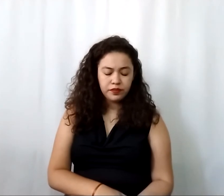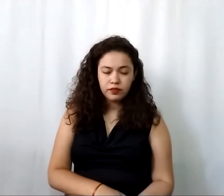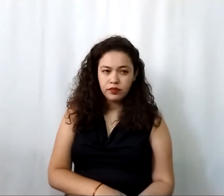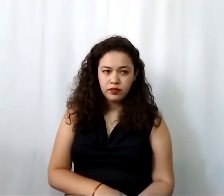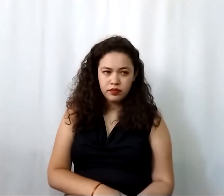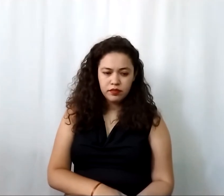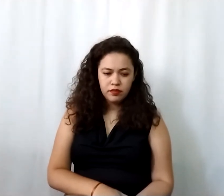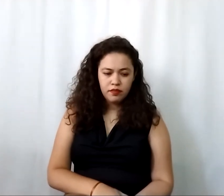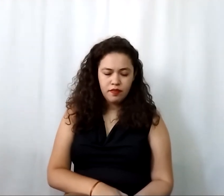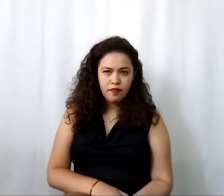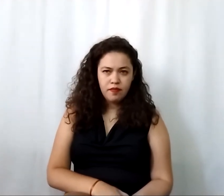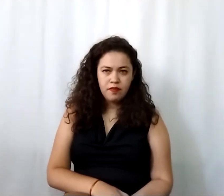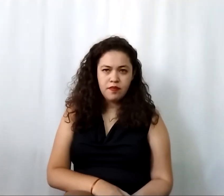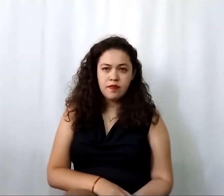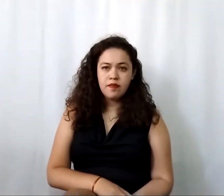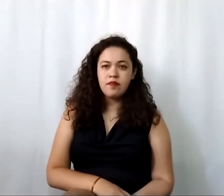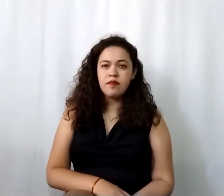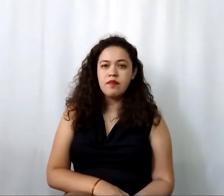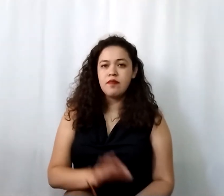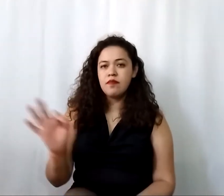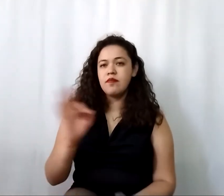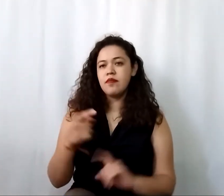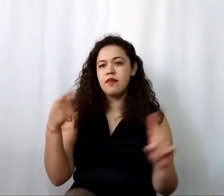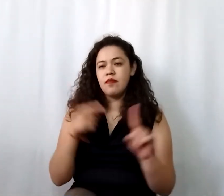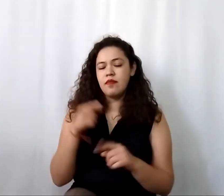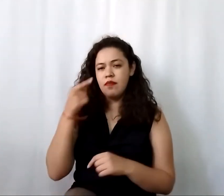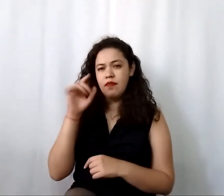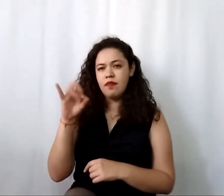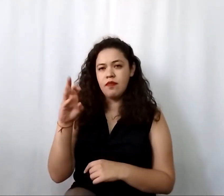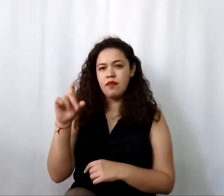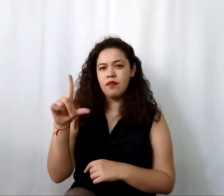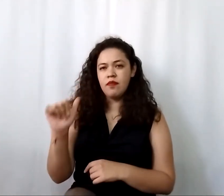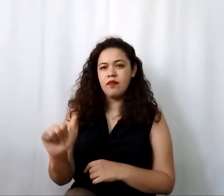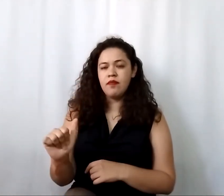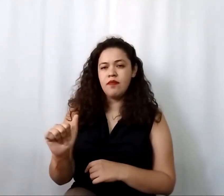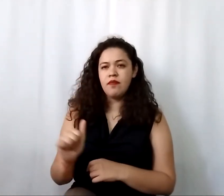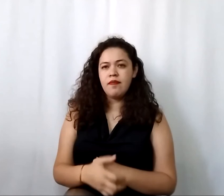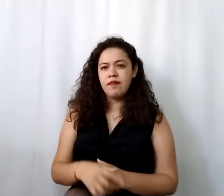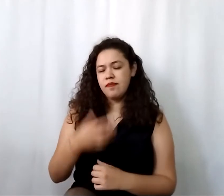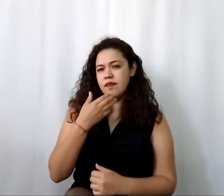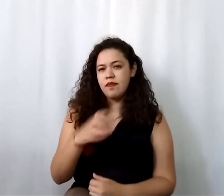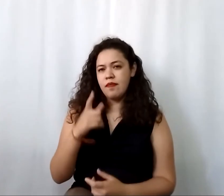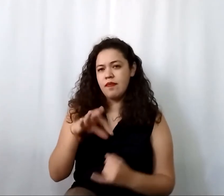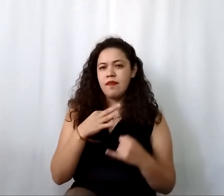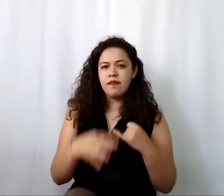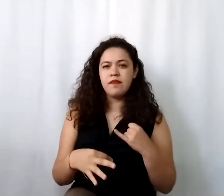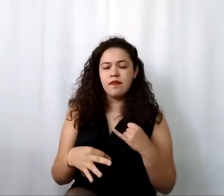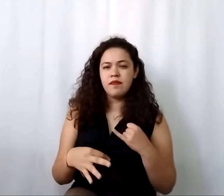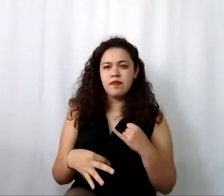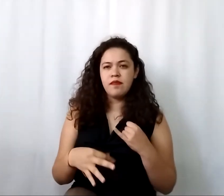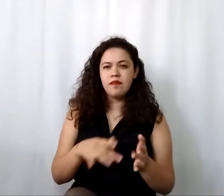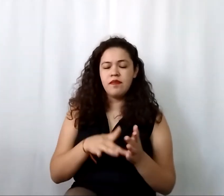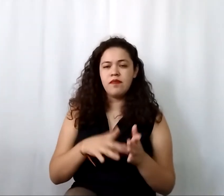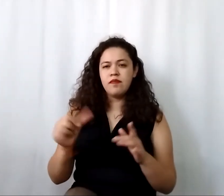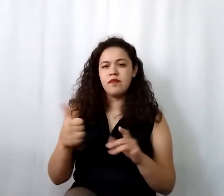Yo tal vez en el objetivo de aquí de Ofelia, nada más comentaría la parte final donde dice brindar apoyo en trabajos administrativos.